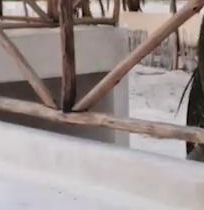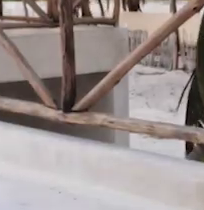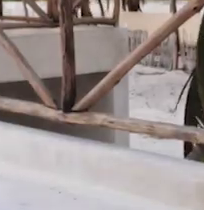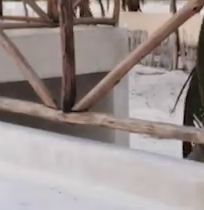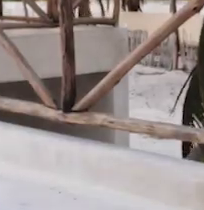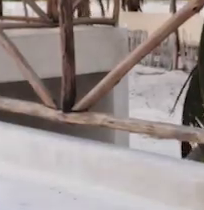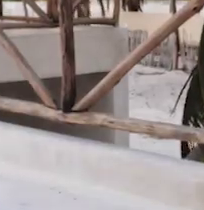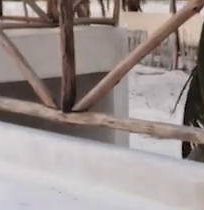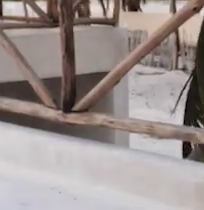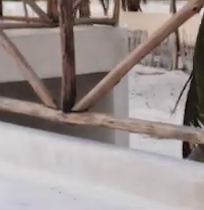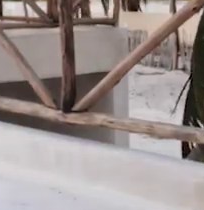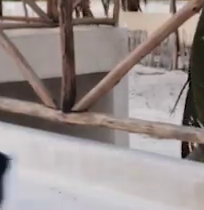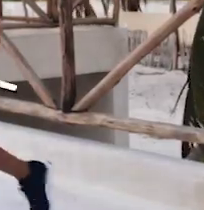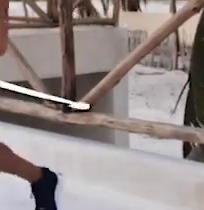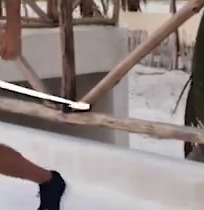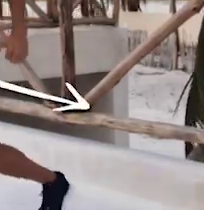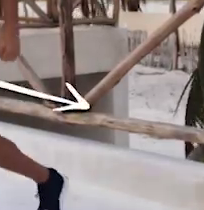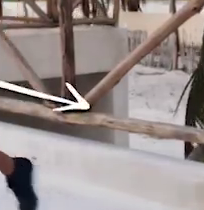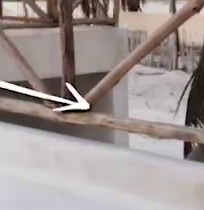así.